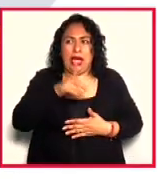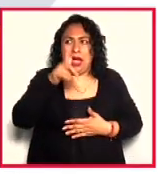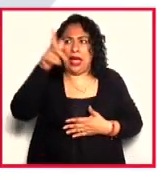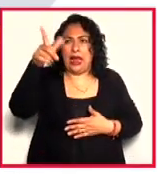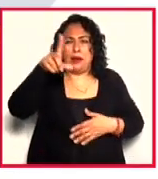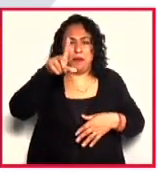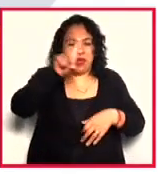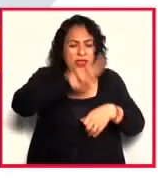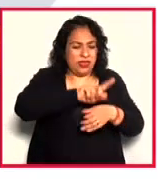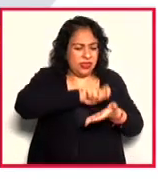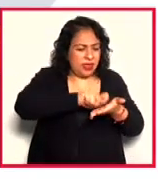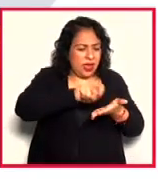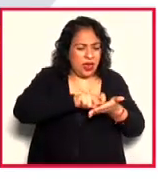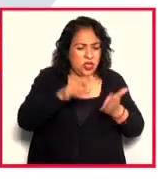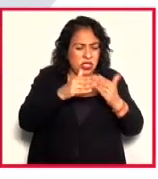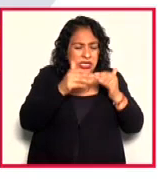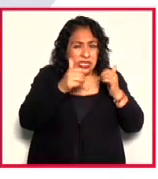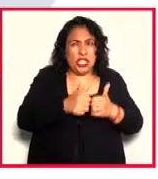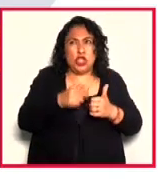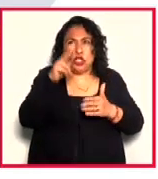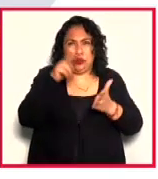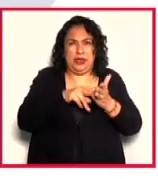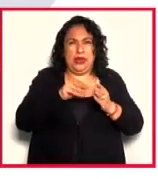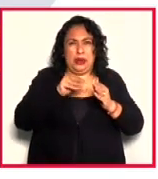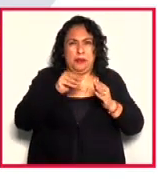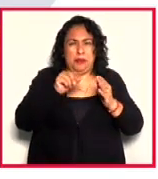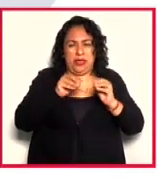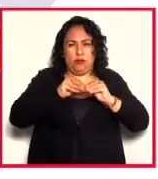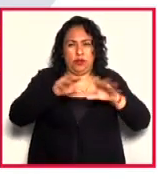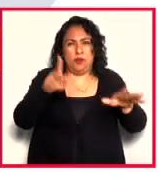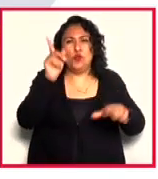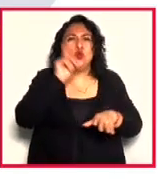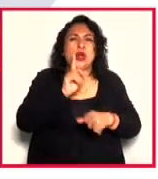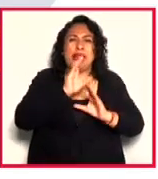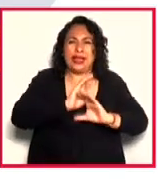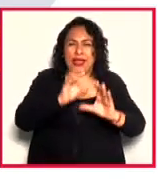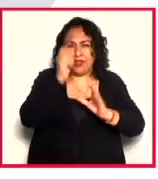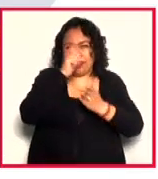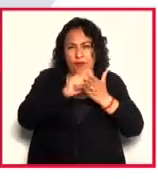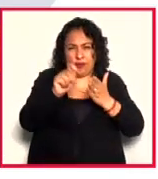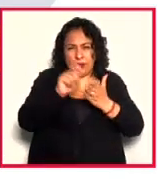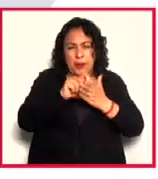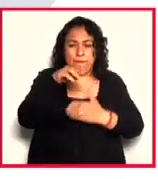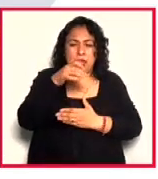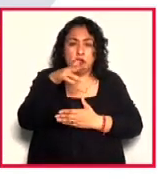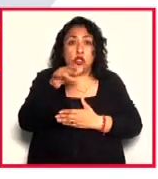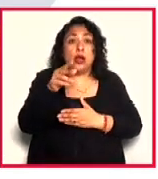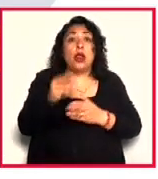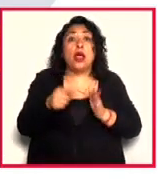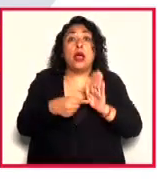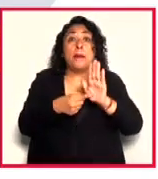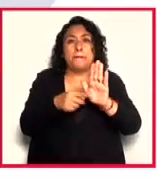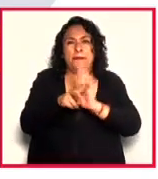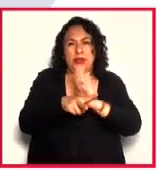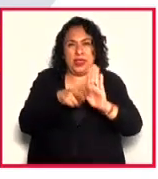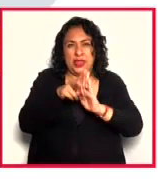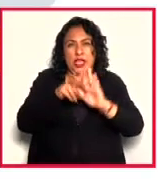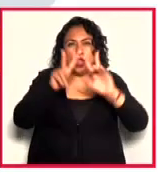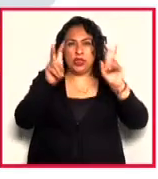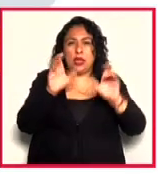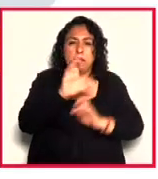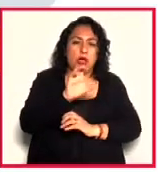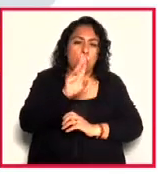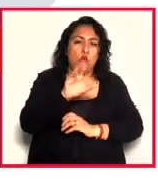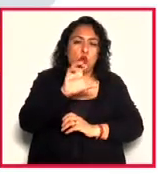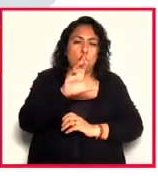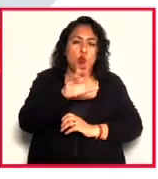en 2020, la cantante y compositora Magos Herrera presenta su nuevo videoclip del tema Cucurrucucú Paloma. Acompañada por